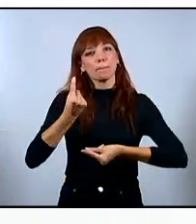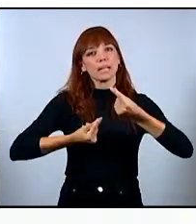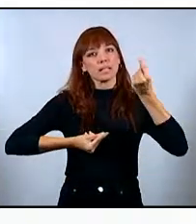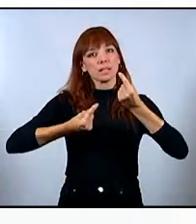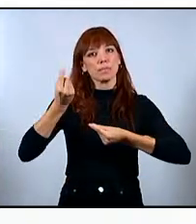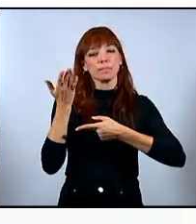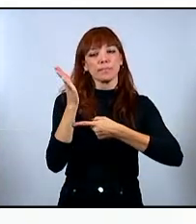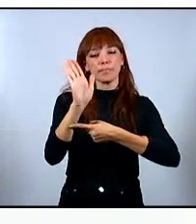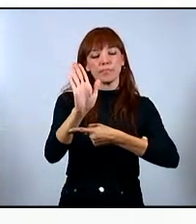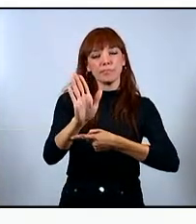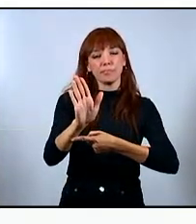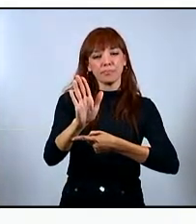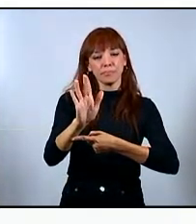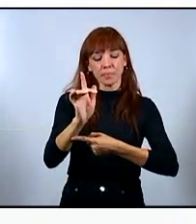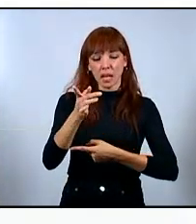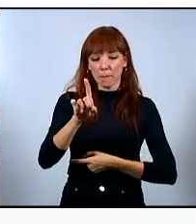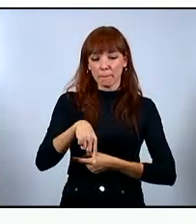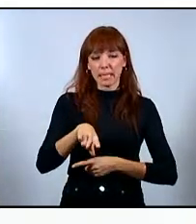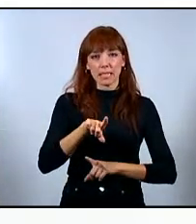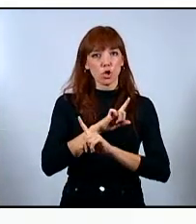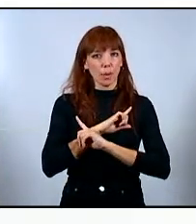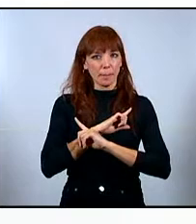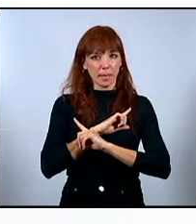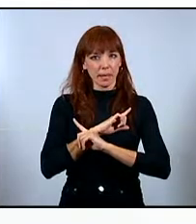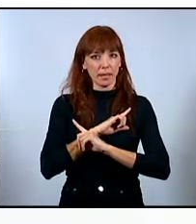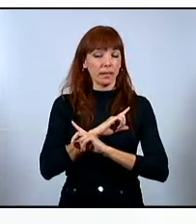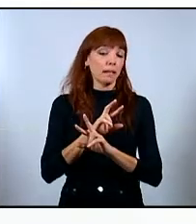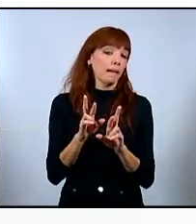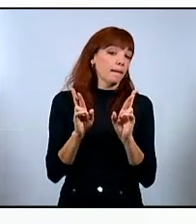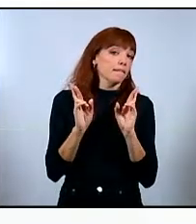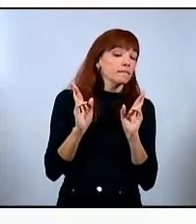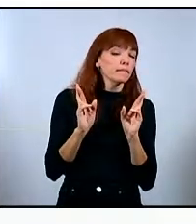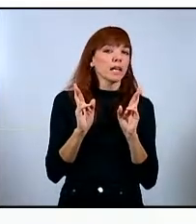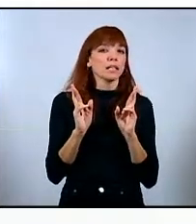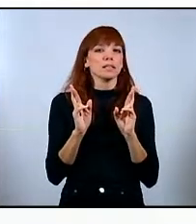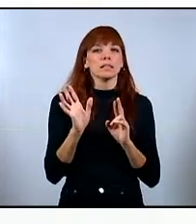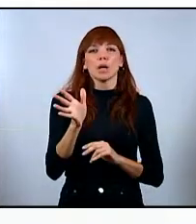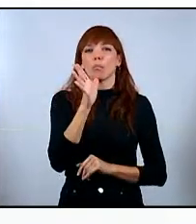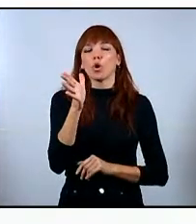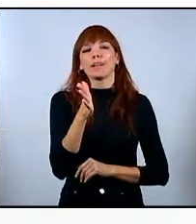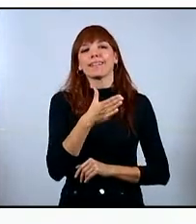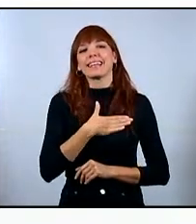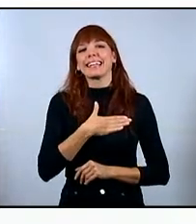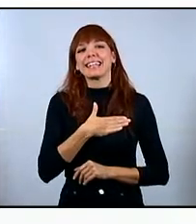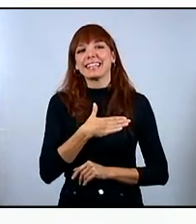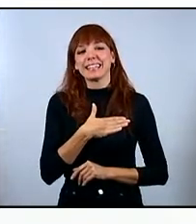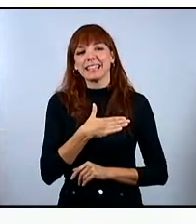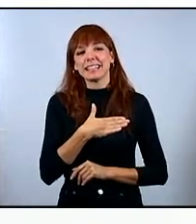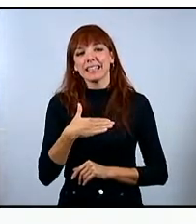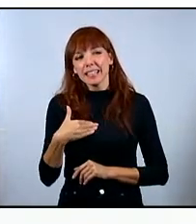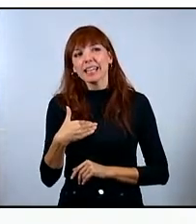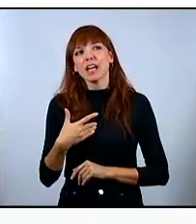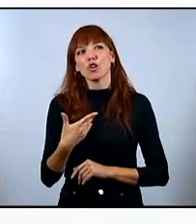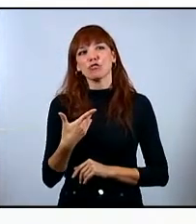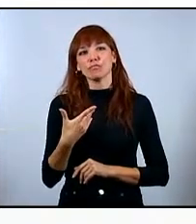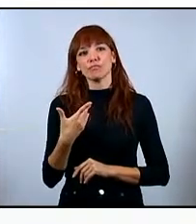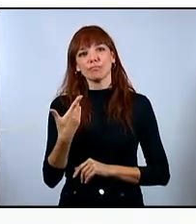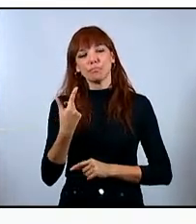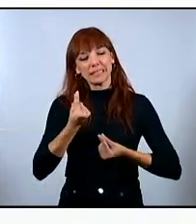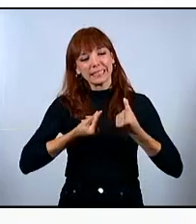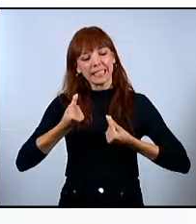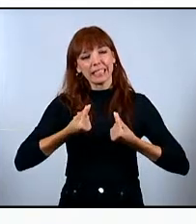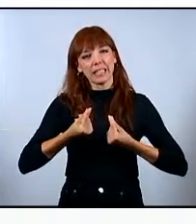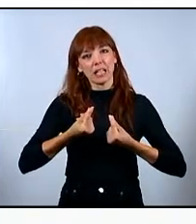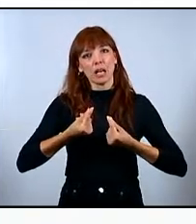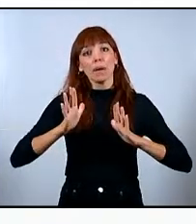en este próximo mes de noviembre. El deseo, porque creemos que es lo que nos corresponde, es tener la